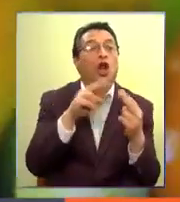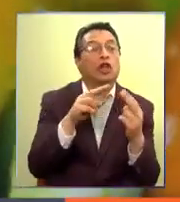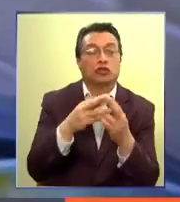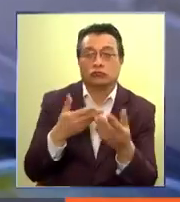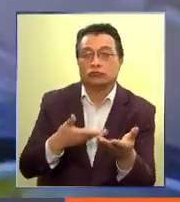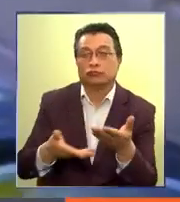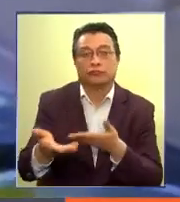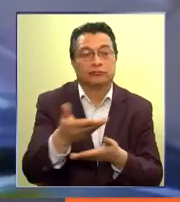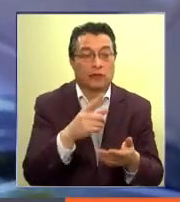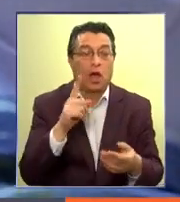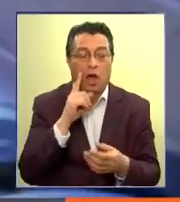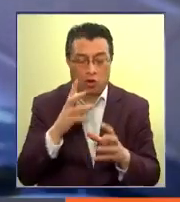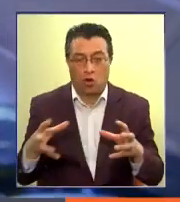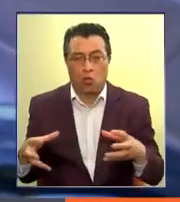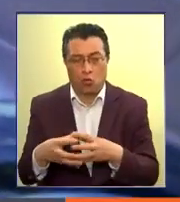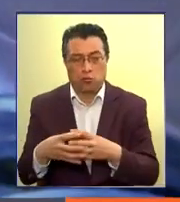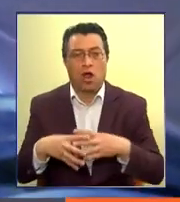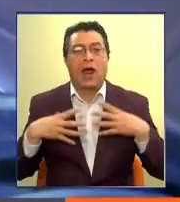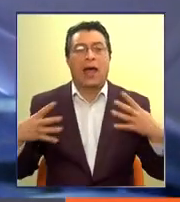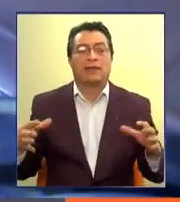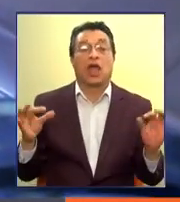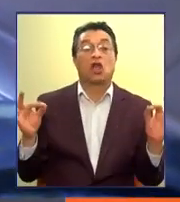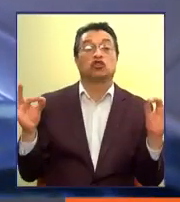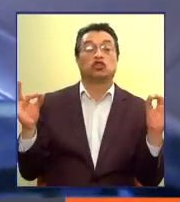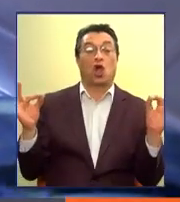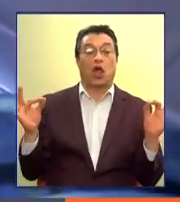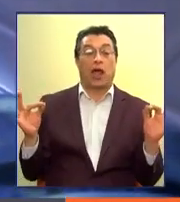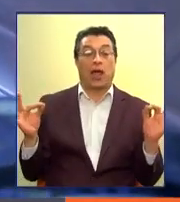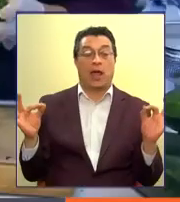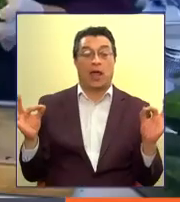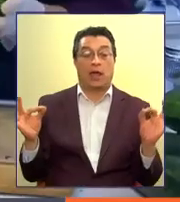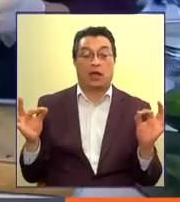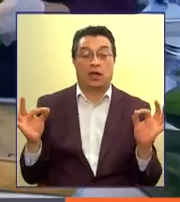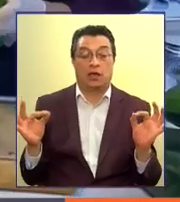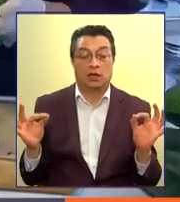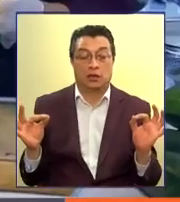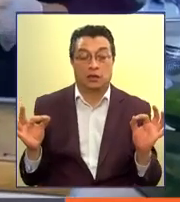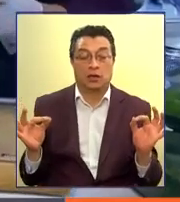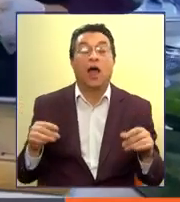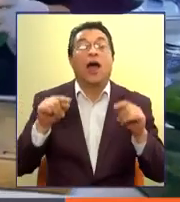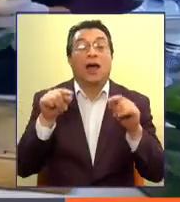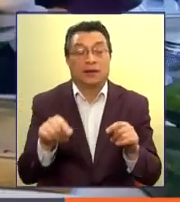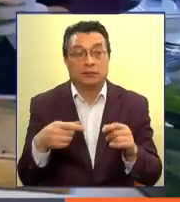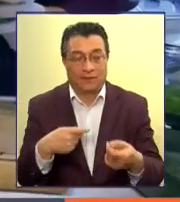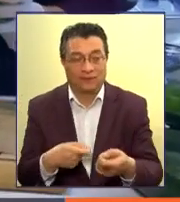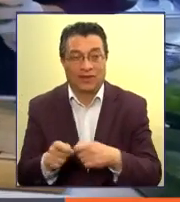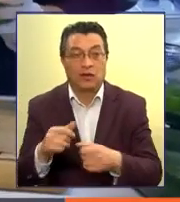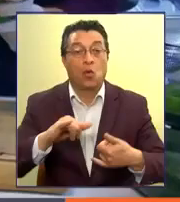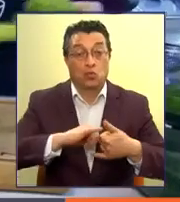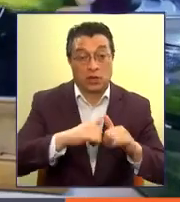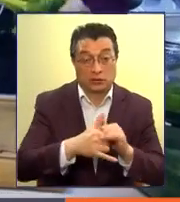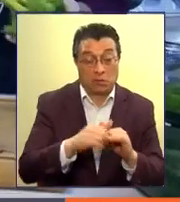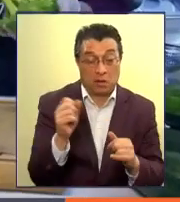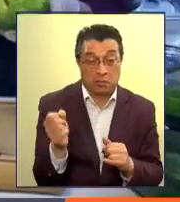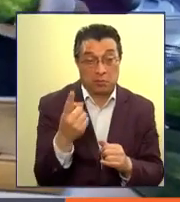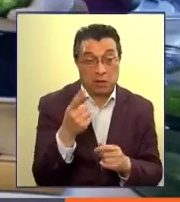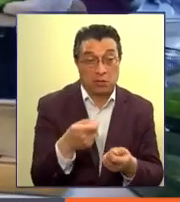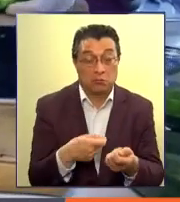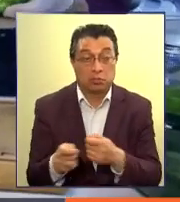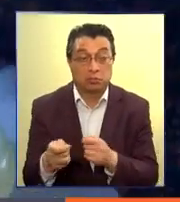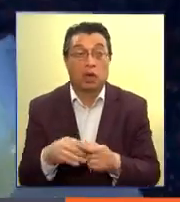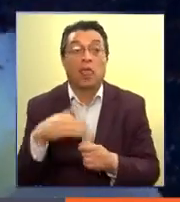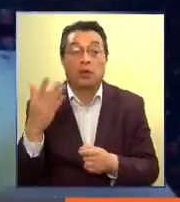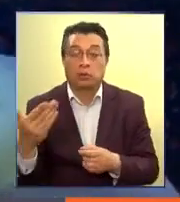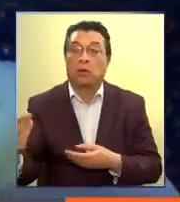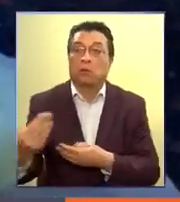un grupo grande de yoga y empezamos a mostrarles el producto por venderlo por WhatsApp primero, y ahí nos empezaron a